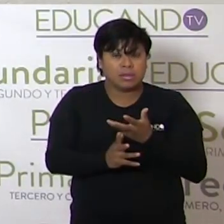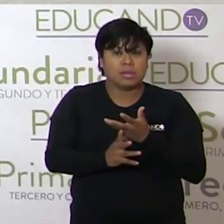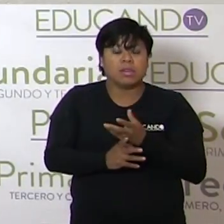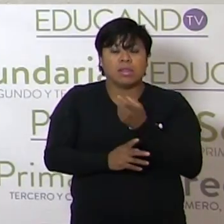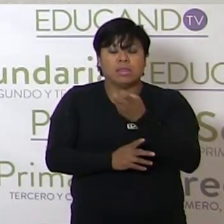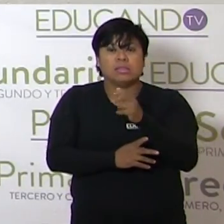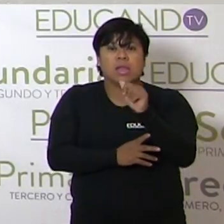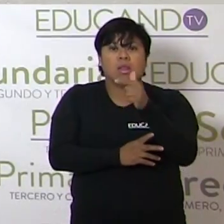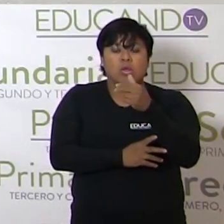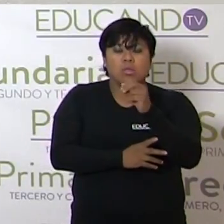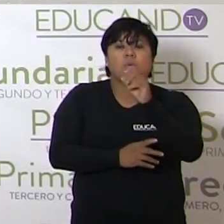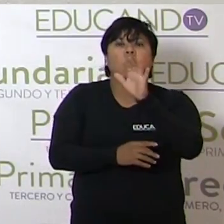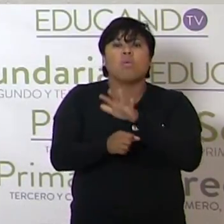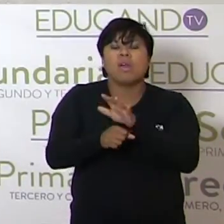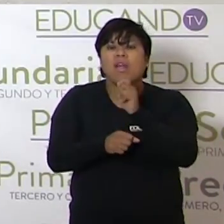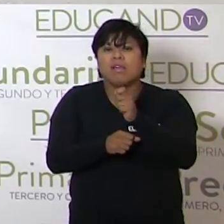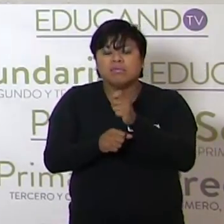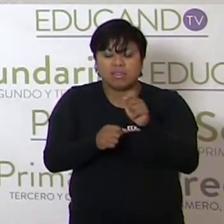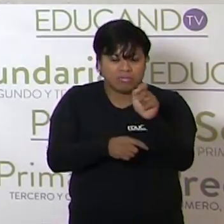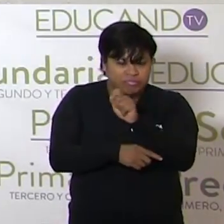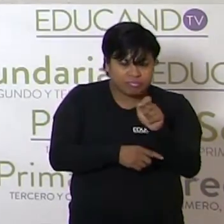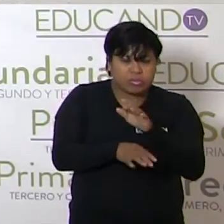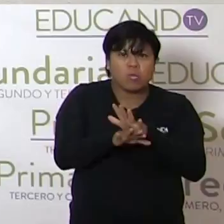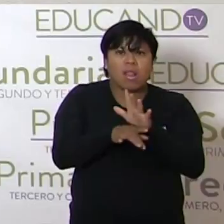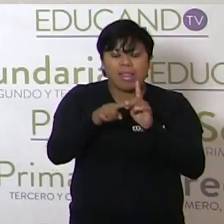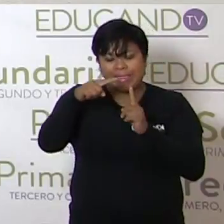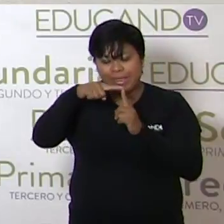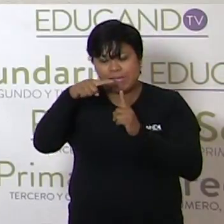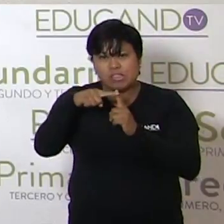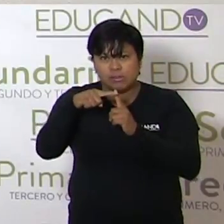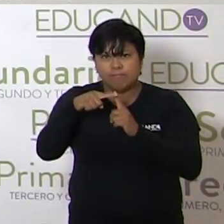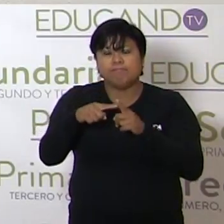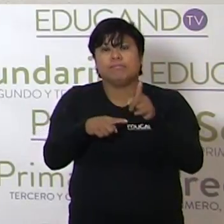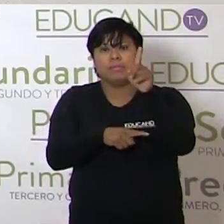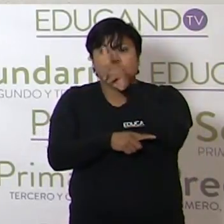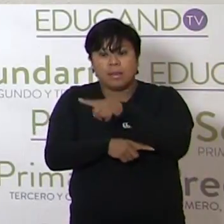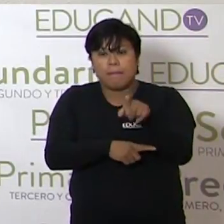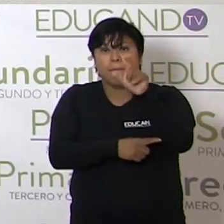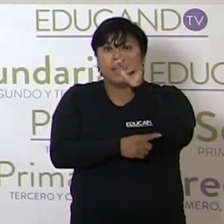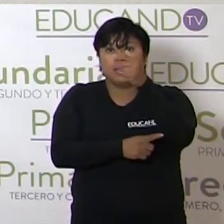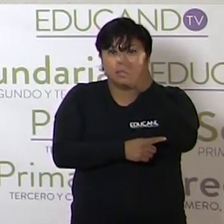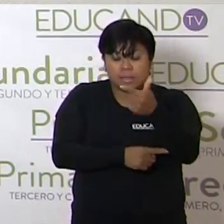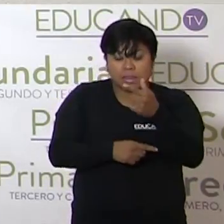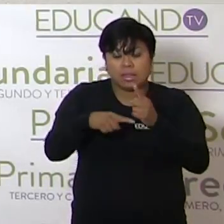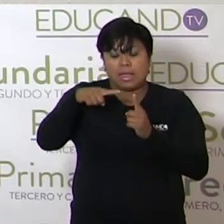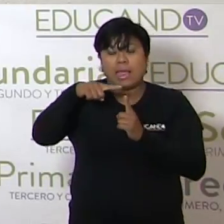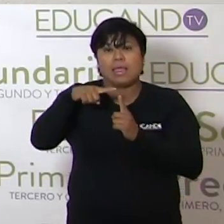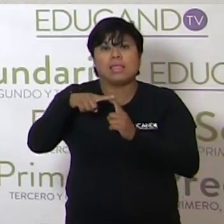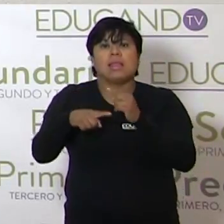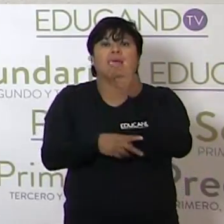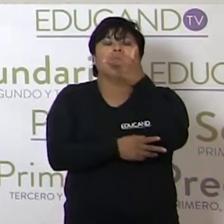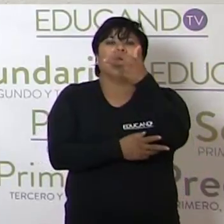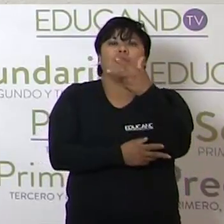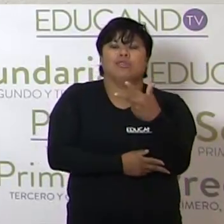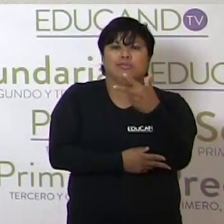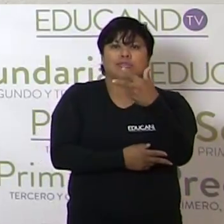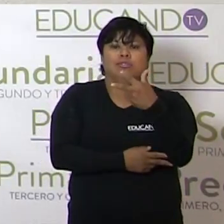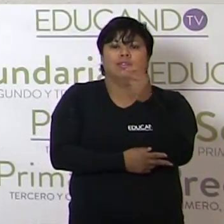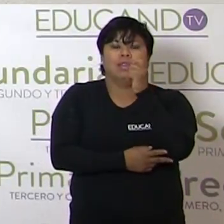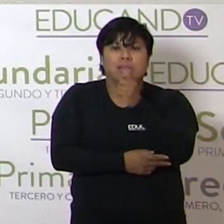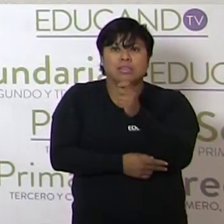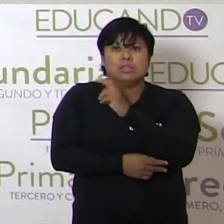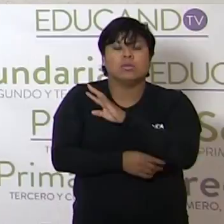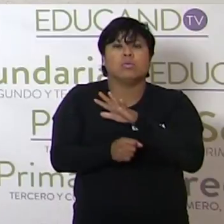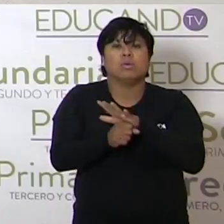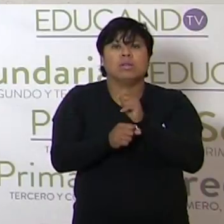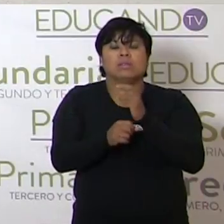algoritmo, que es la división. Dividimos 27 entre 8. Vamos a desarrollar el algoritmo para obtener finalmente